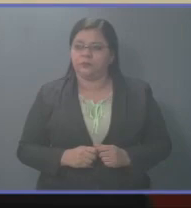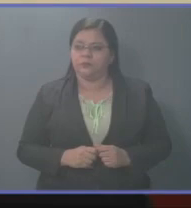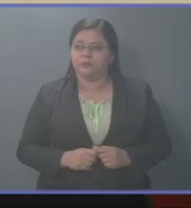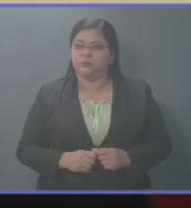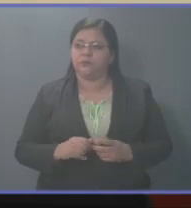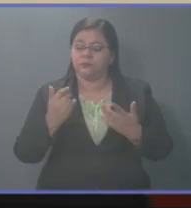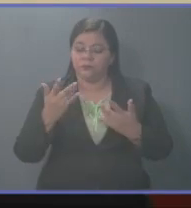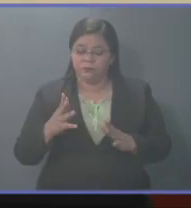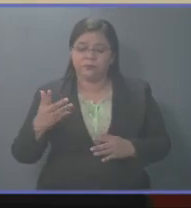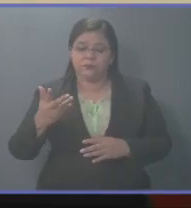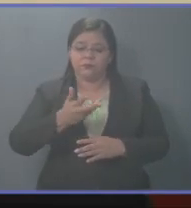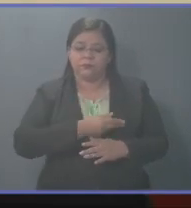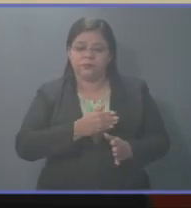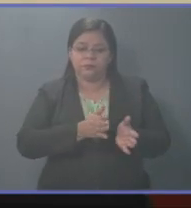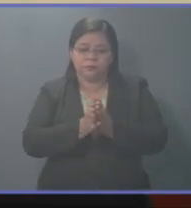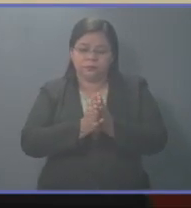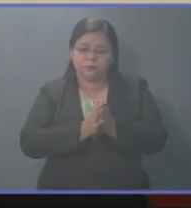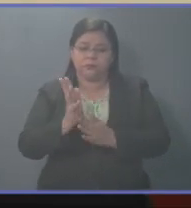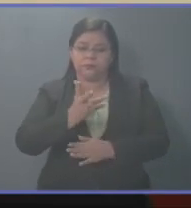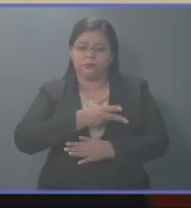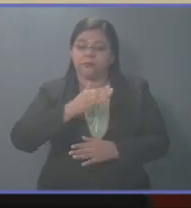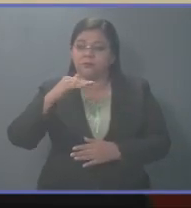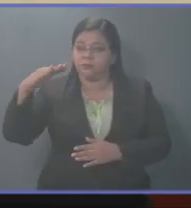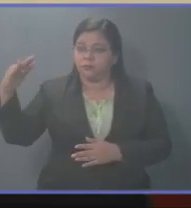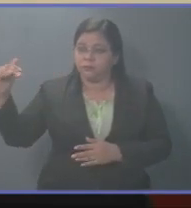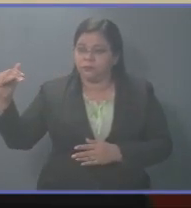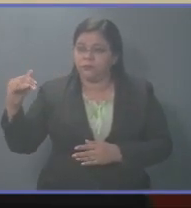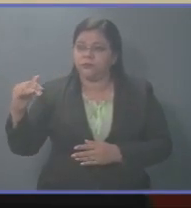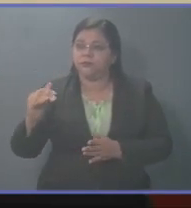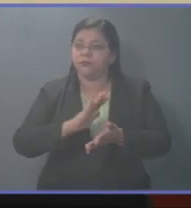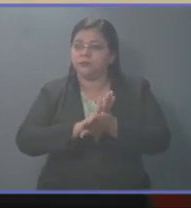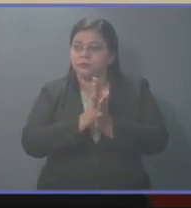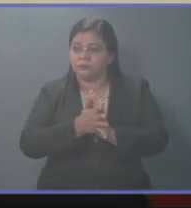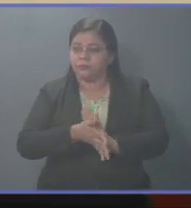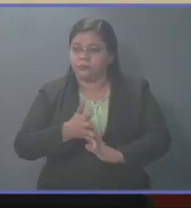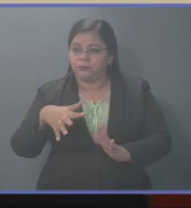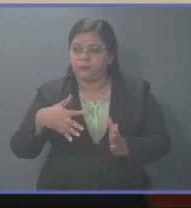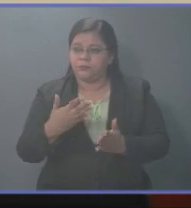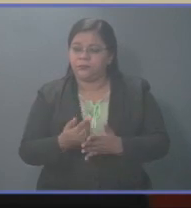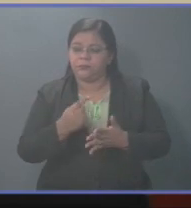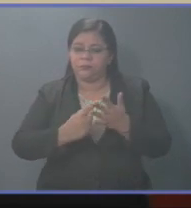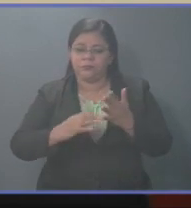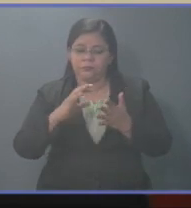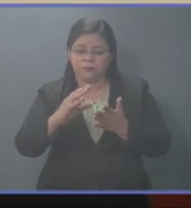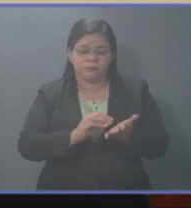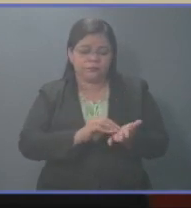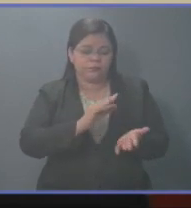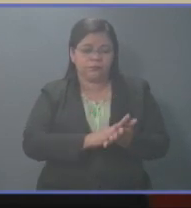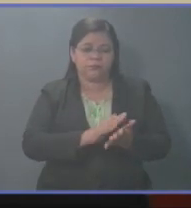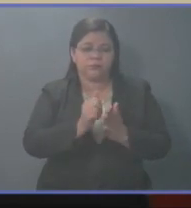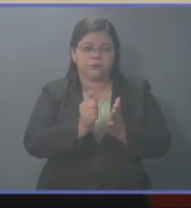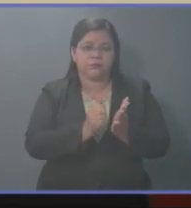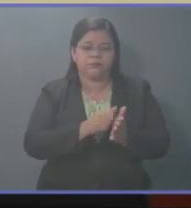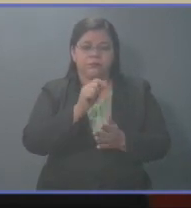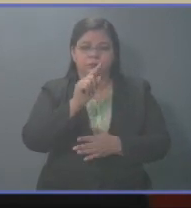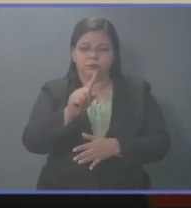los cuales se estimaron de interés de la República, ajustándose a la previsión constitucional establecida en el